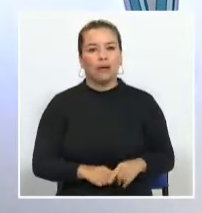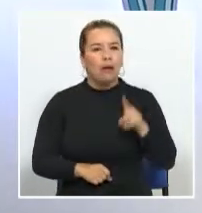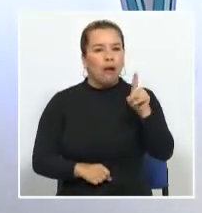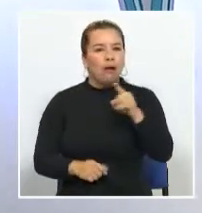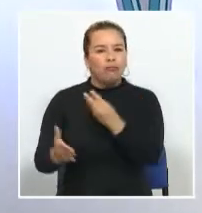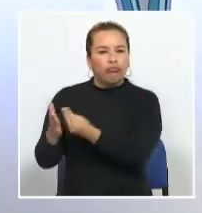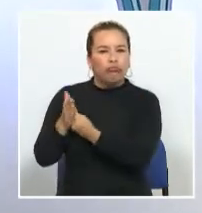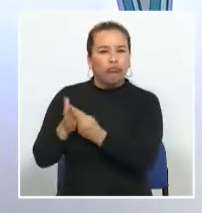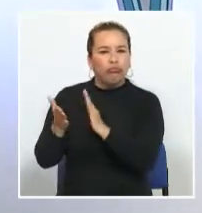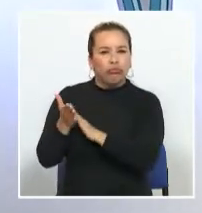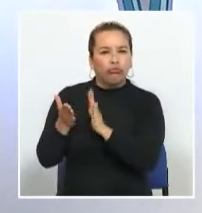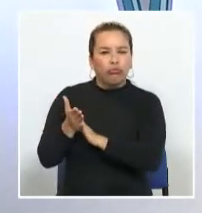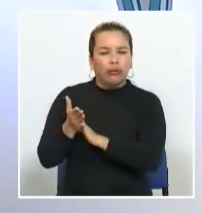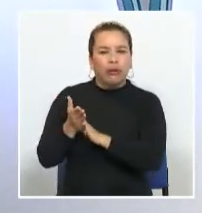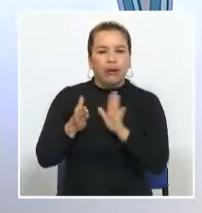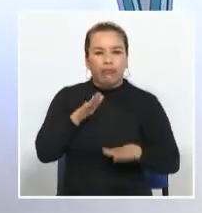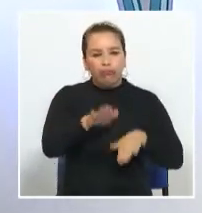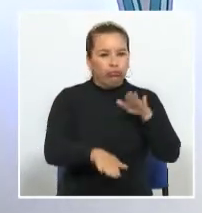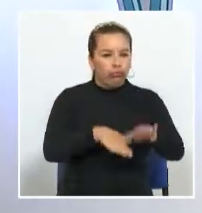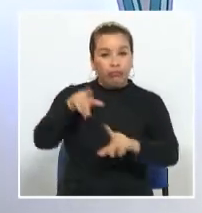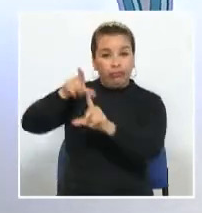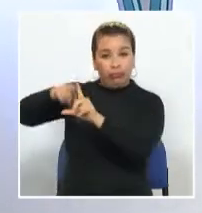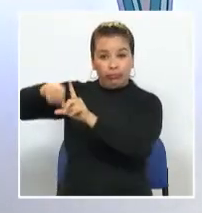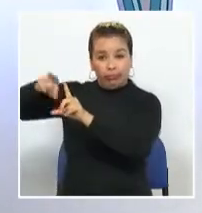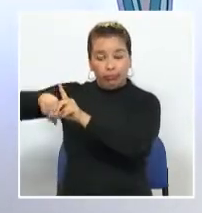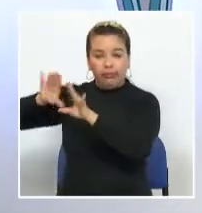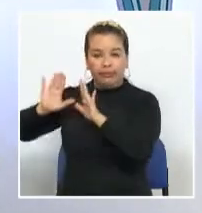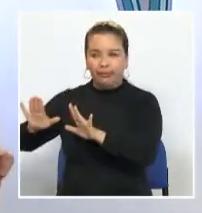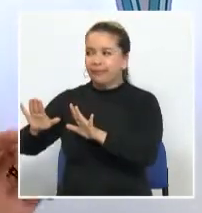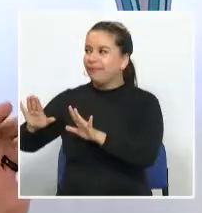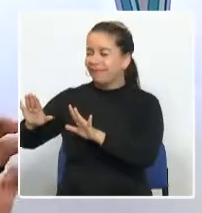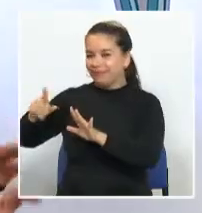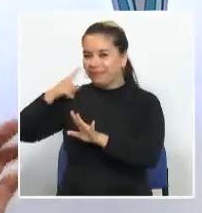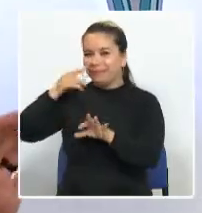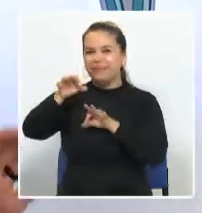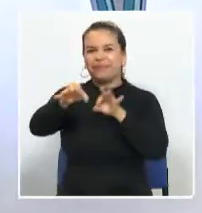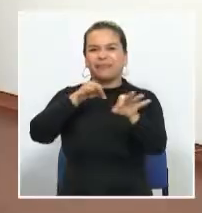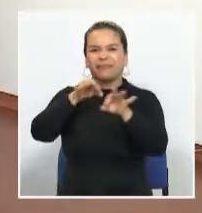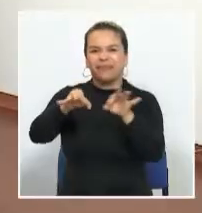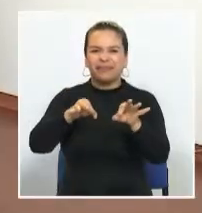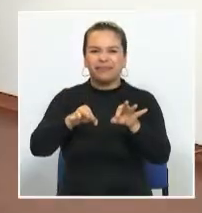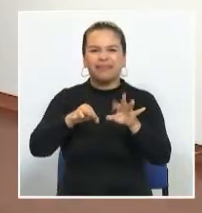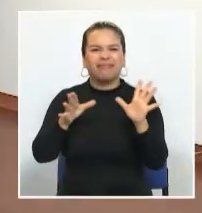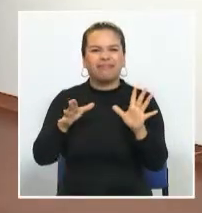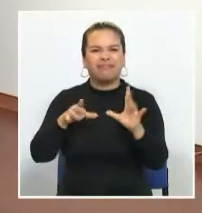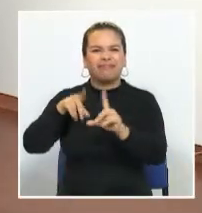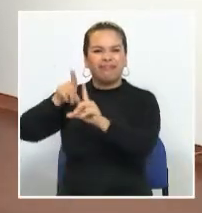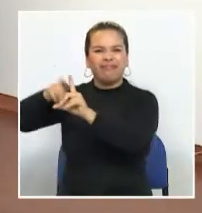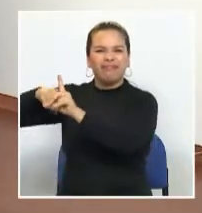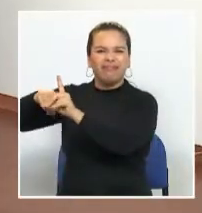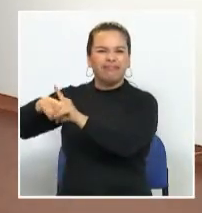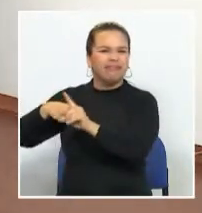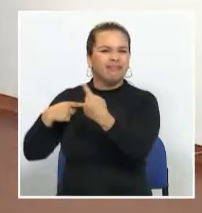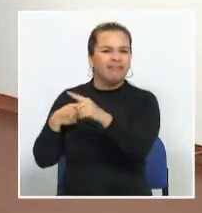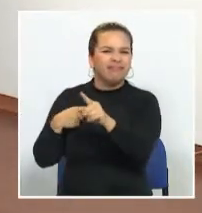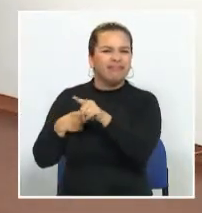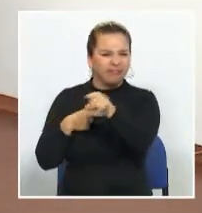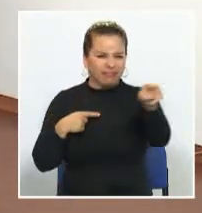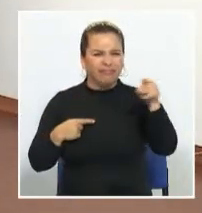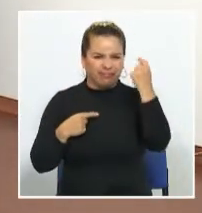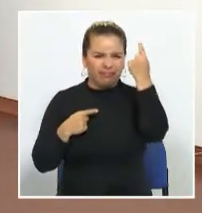el ecocardiograma, expliquémosles primero a la gente rápidamente qué es un ecocardiograma para que la gente entienda un poco.